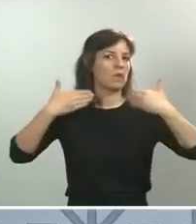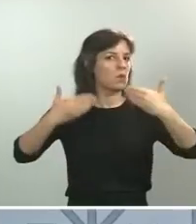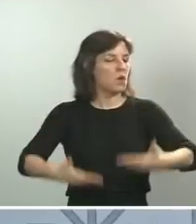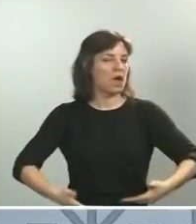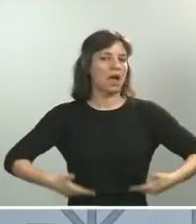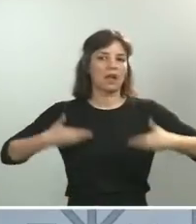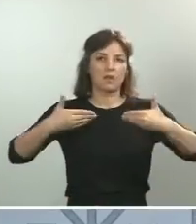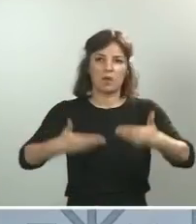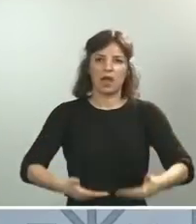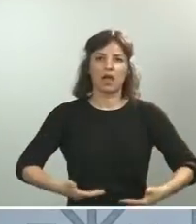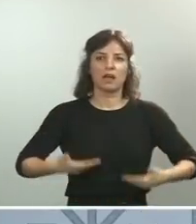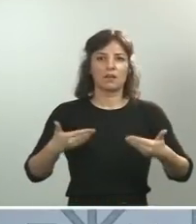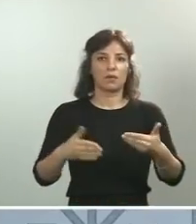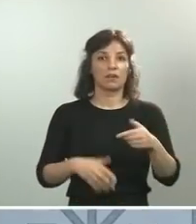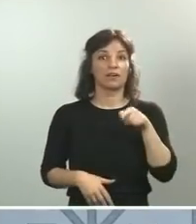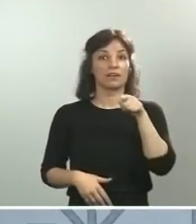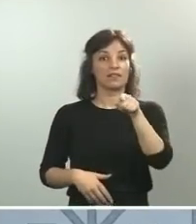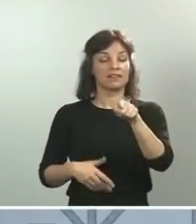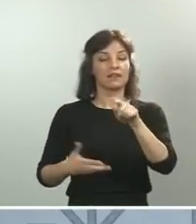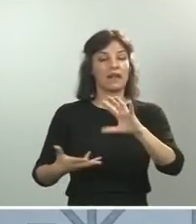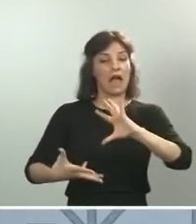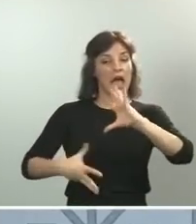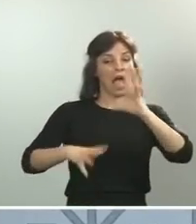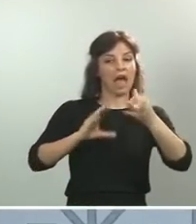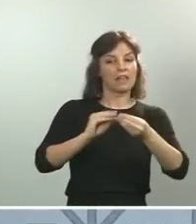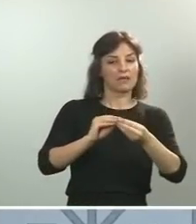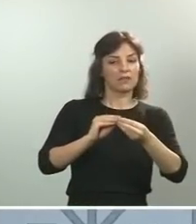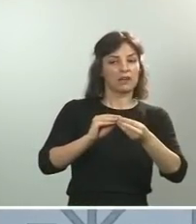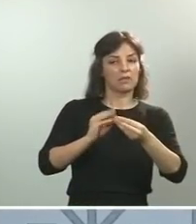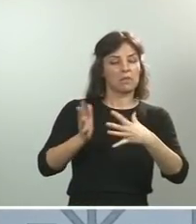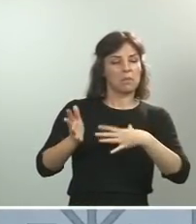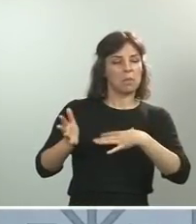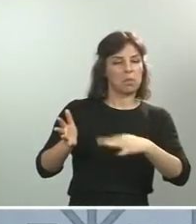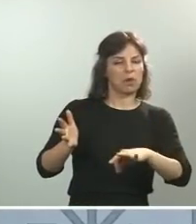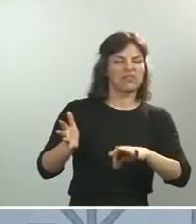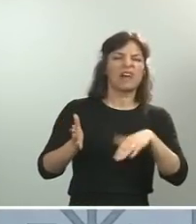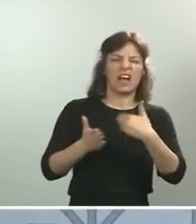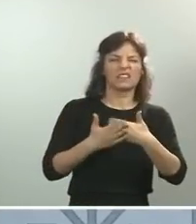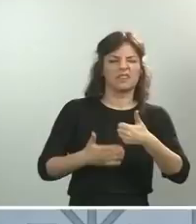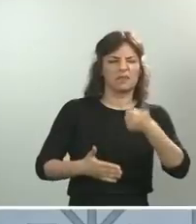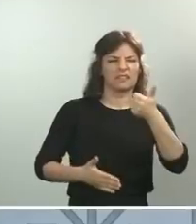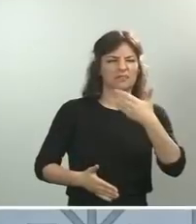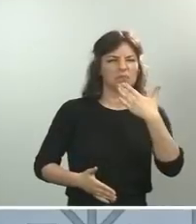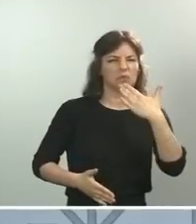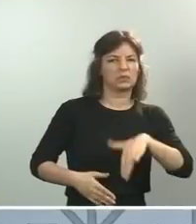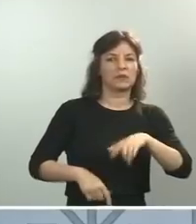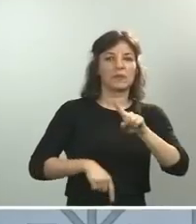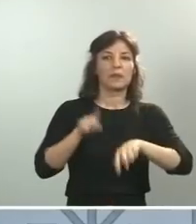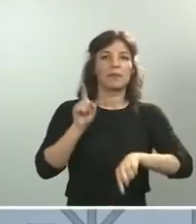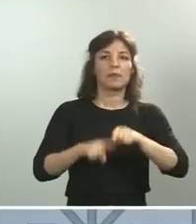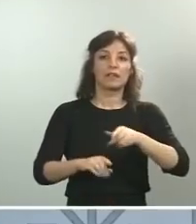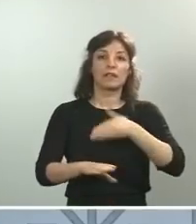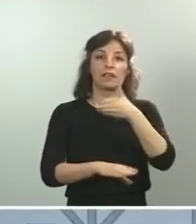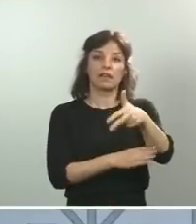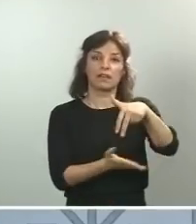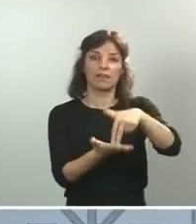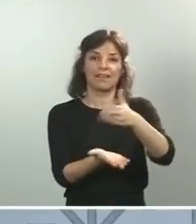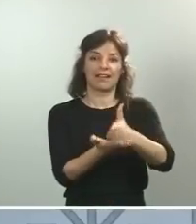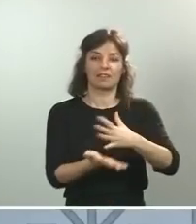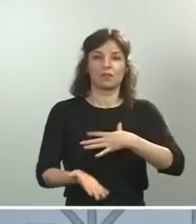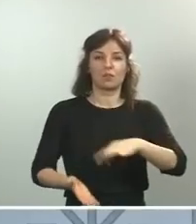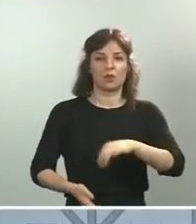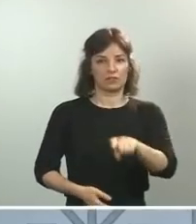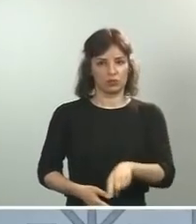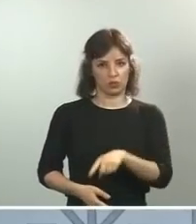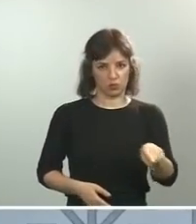probablemente, yo diría incluso seguramente, en términos de la presencialidad. Lo cual puede ser presencial, pero